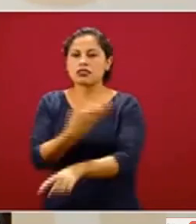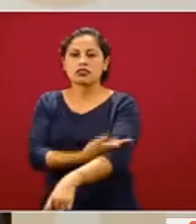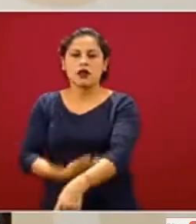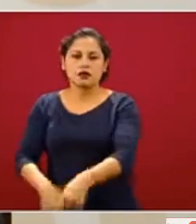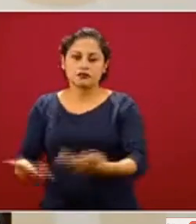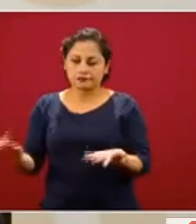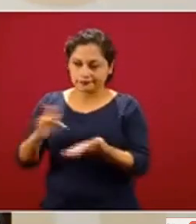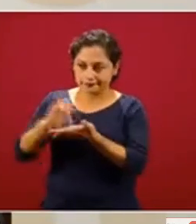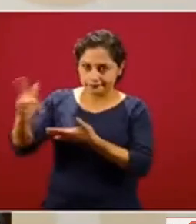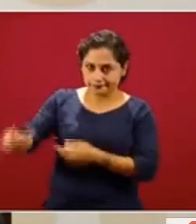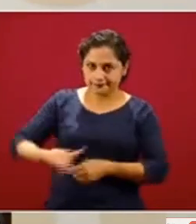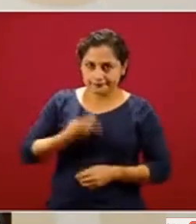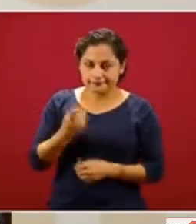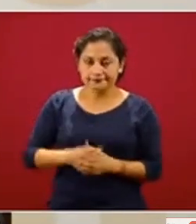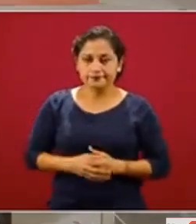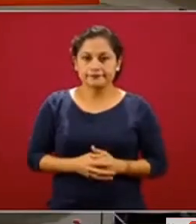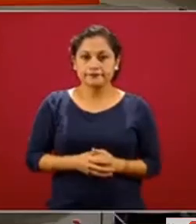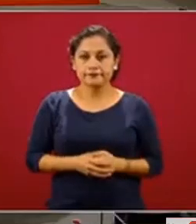por la pregunta.